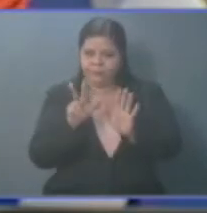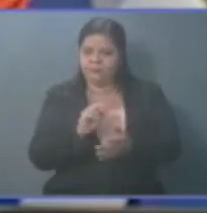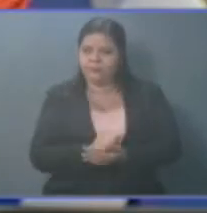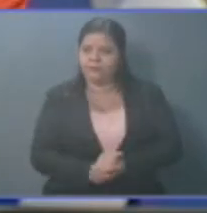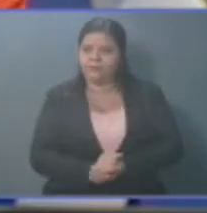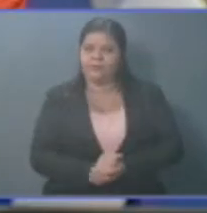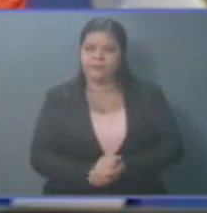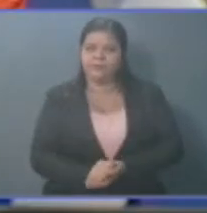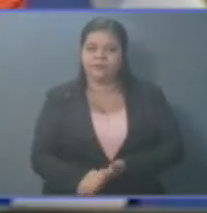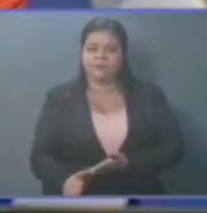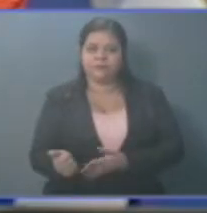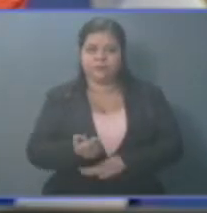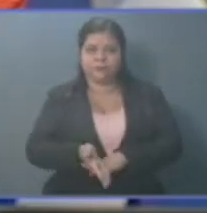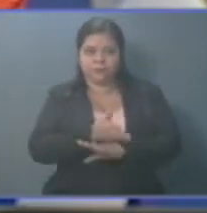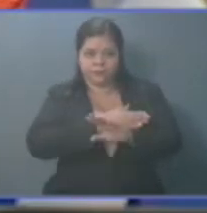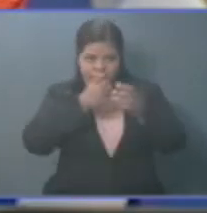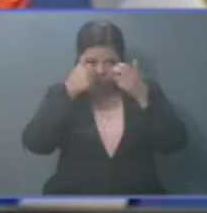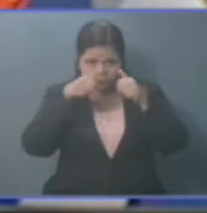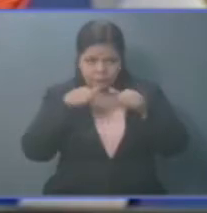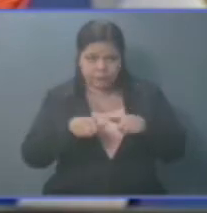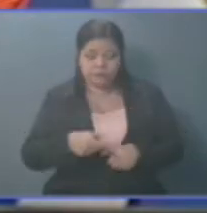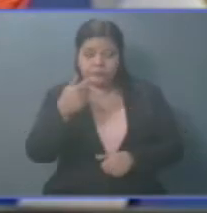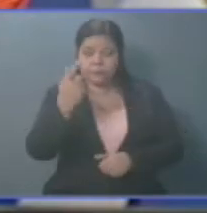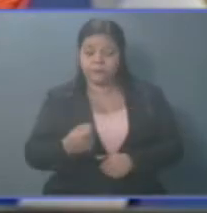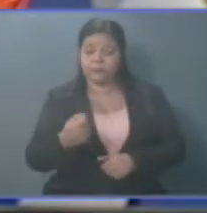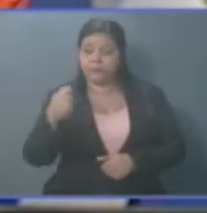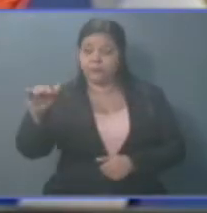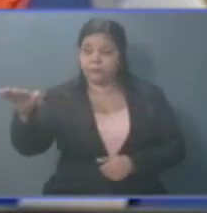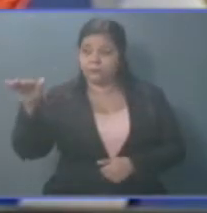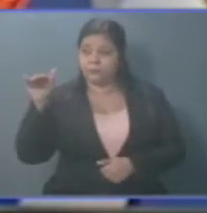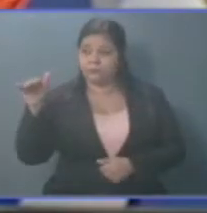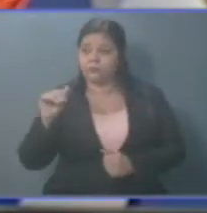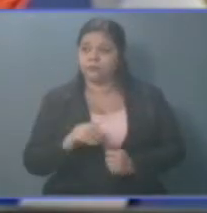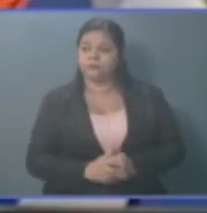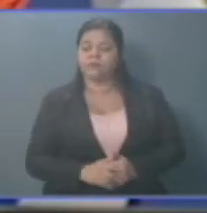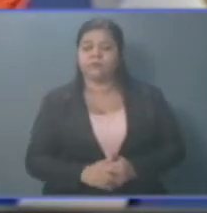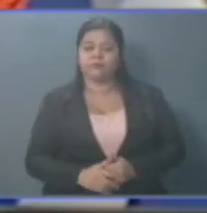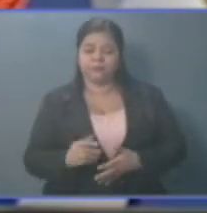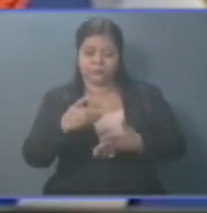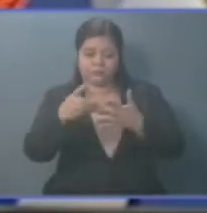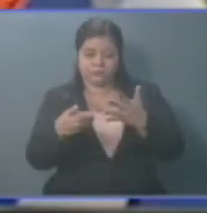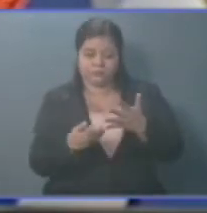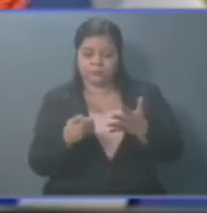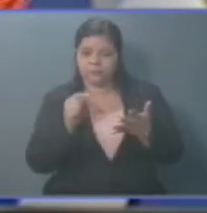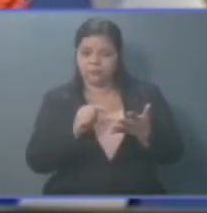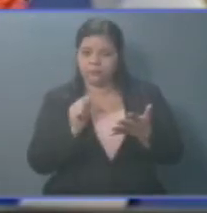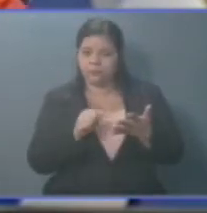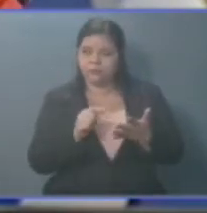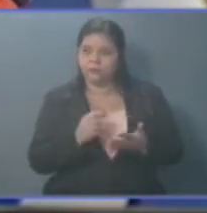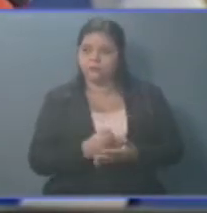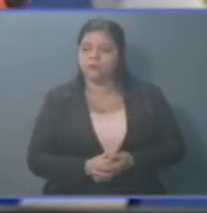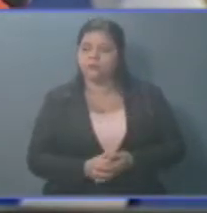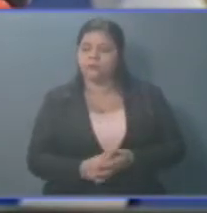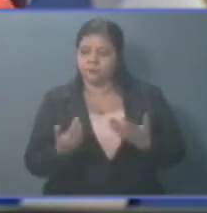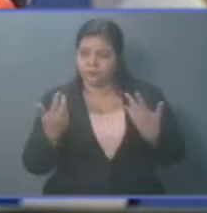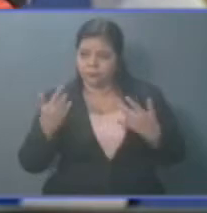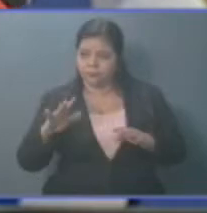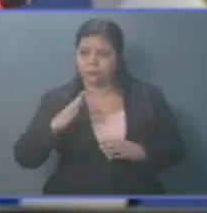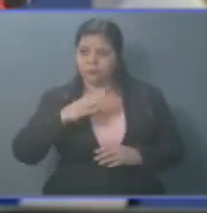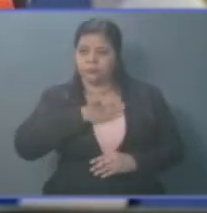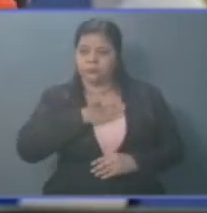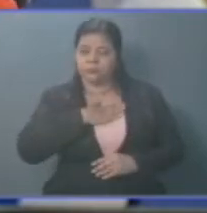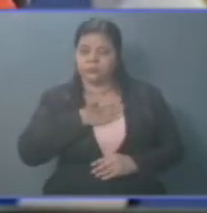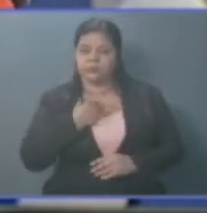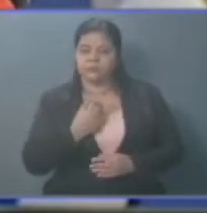que fue aprobado en el mes de marzo. Este decreto tiene